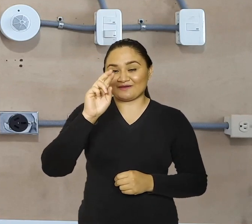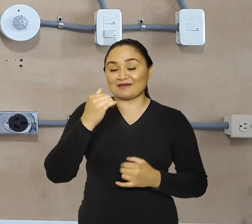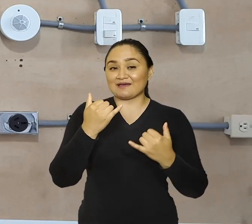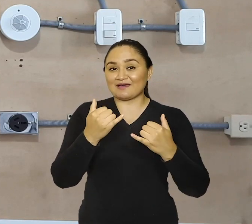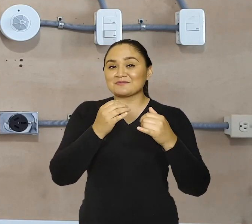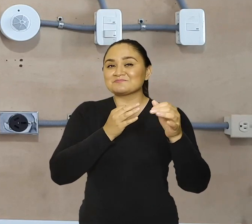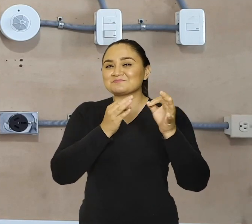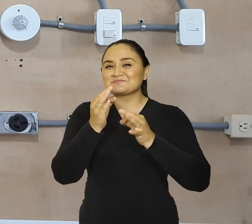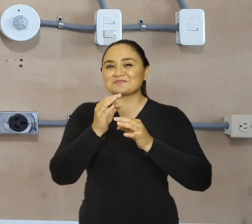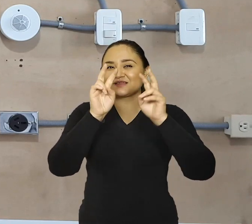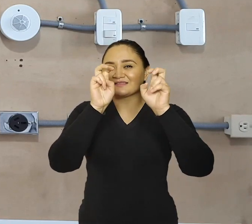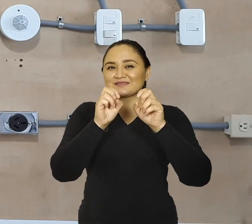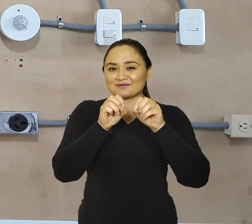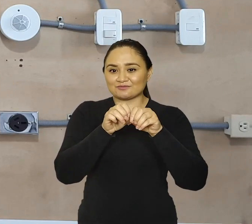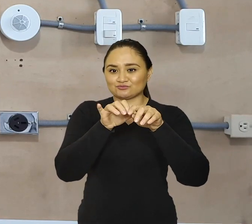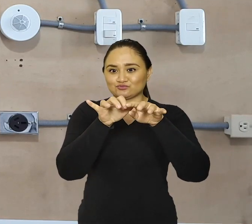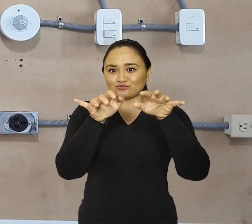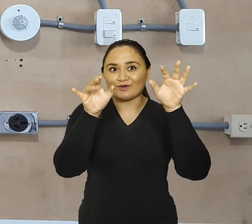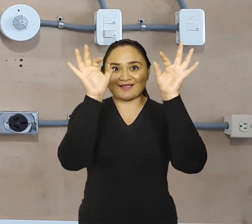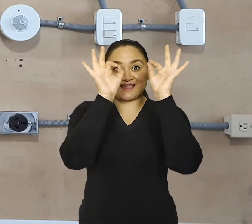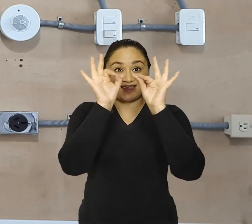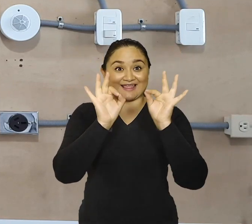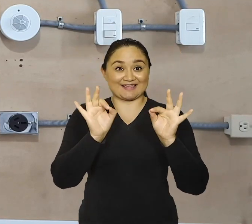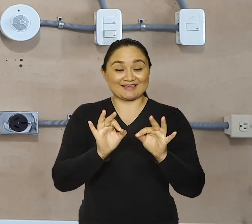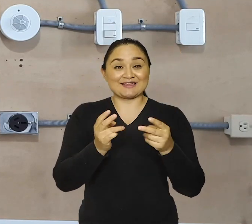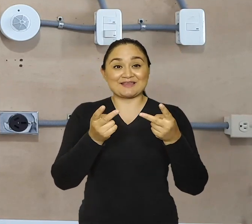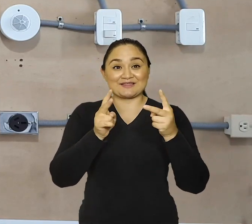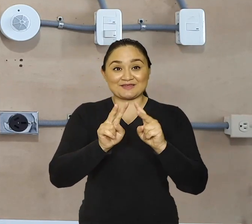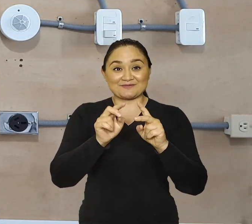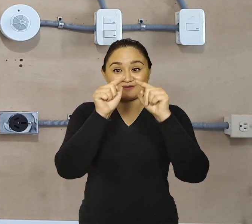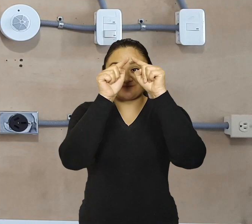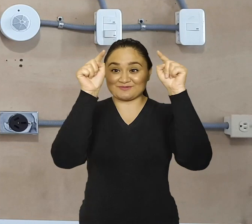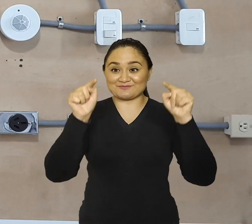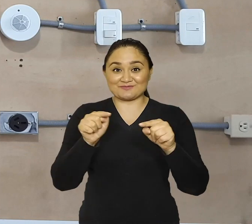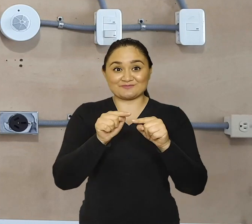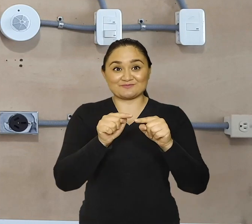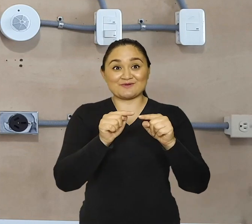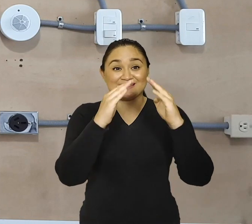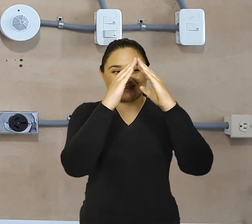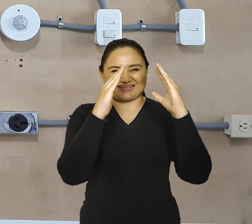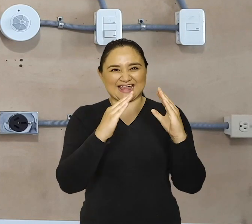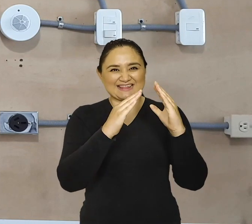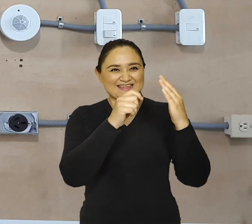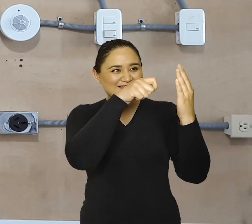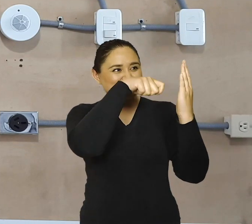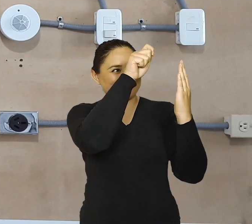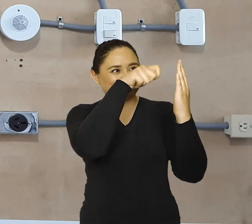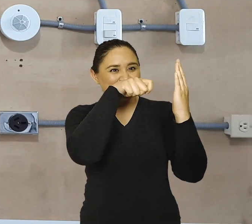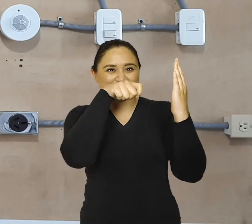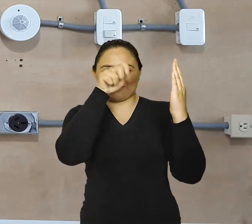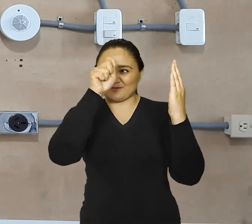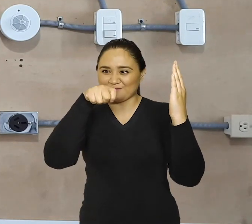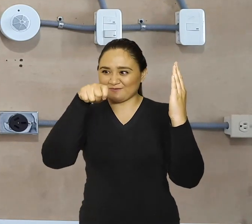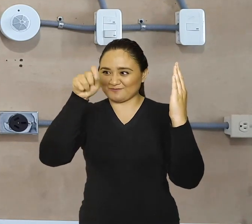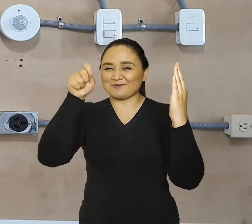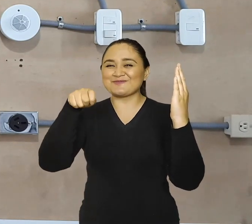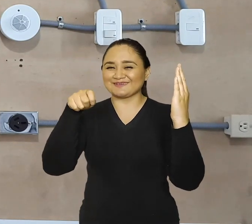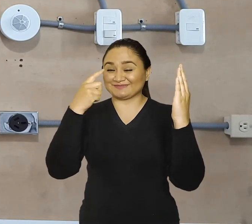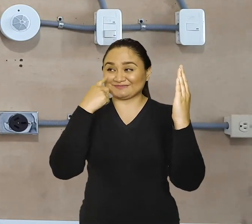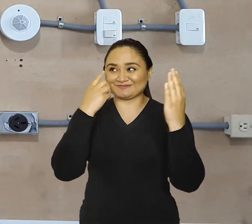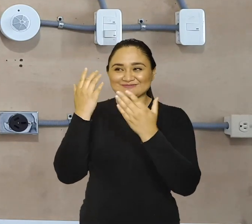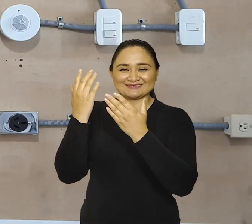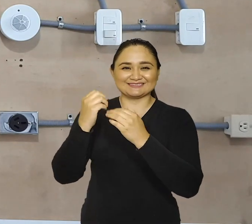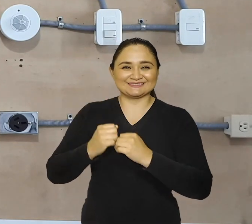y les voy a explicar lo que es la generación eléctrica y el tablero de distribución y protección instalado en